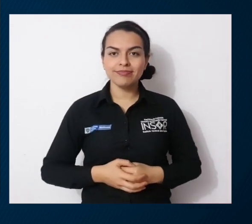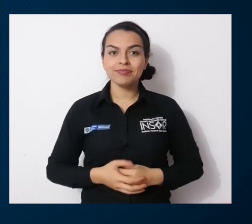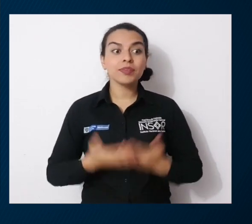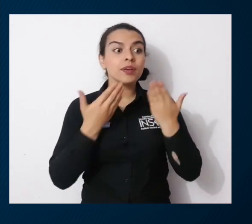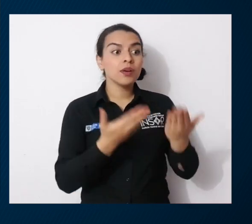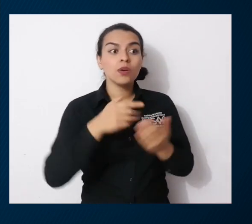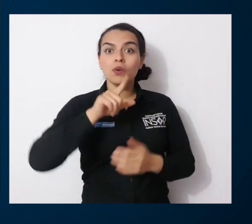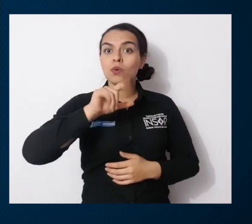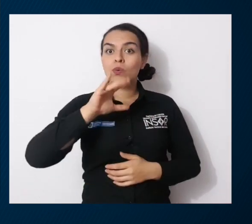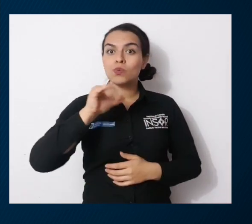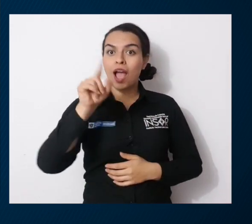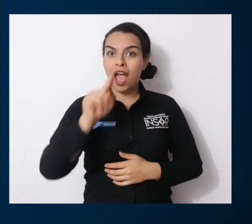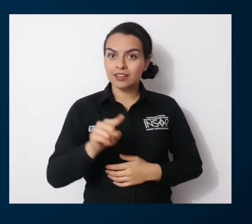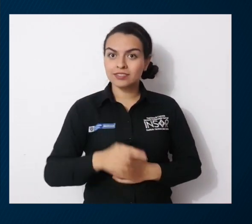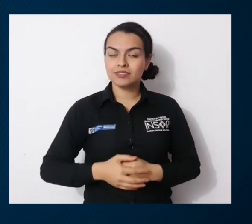Lucas,